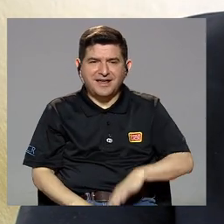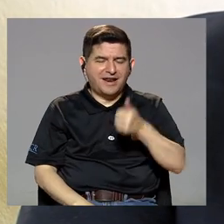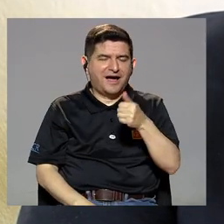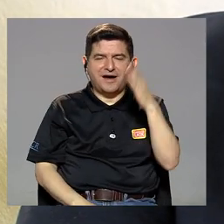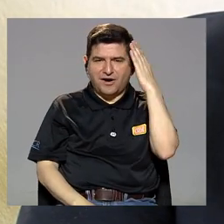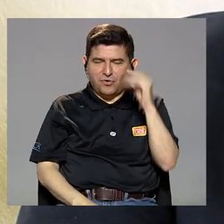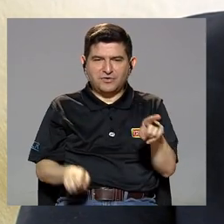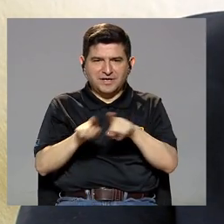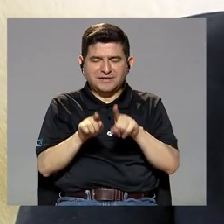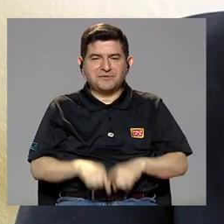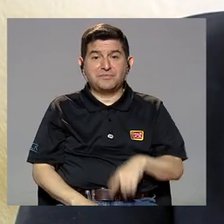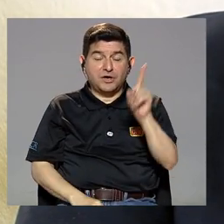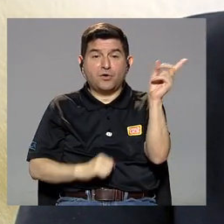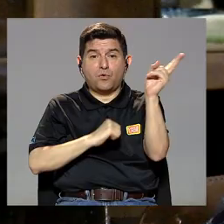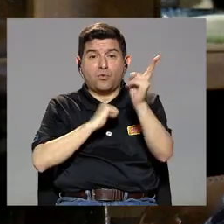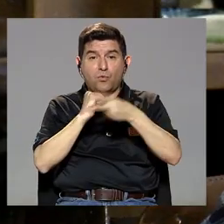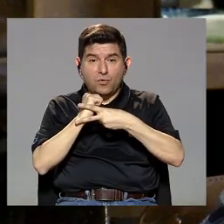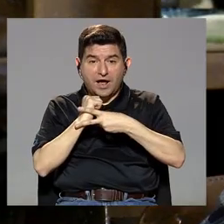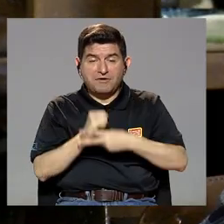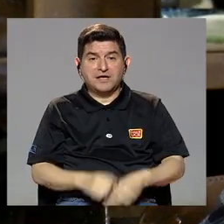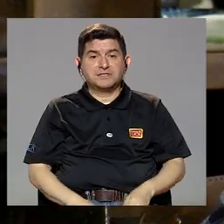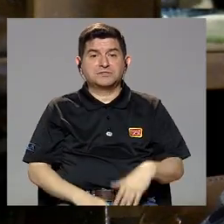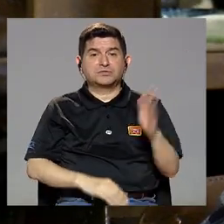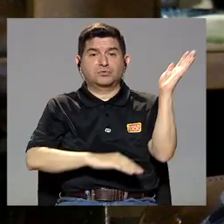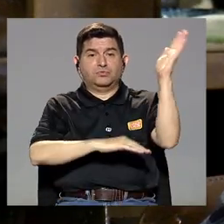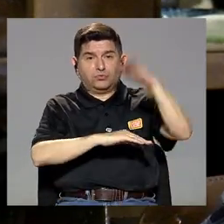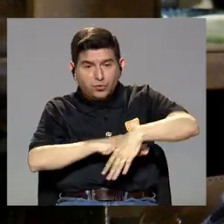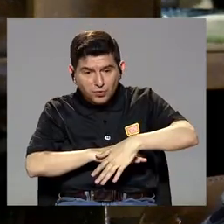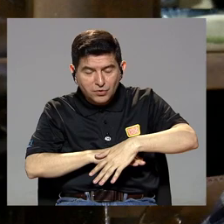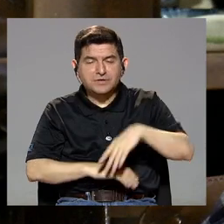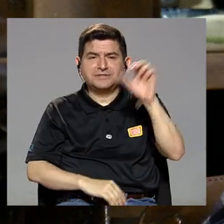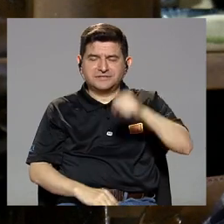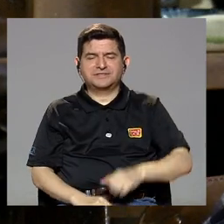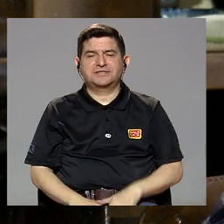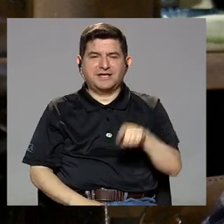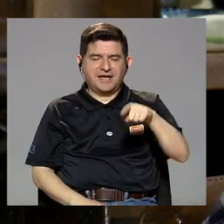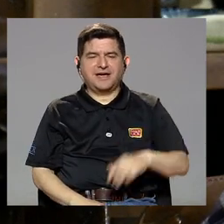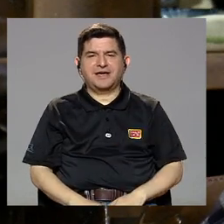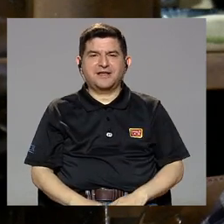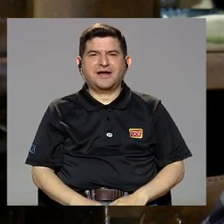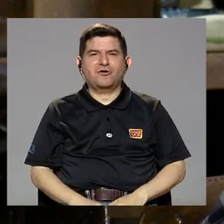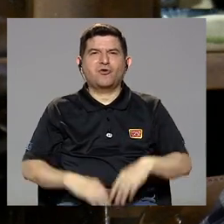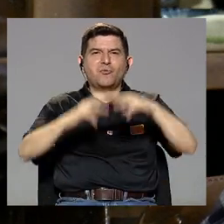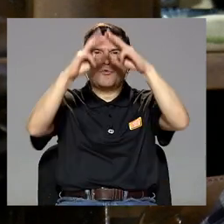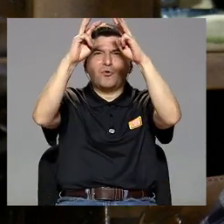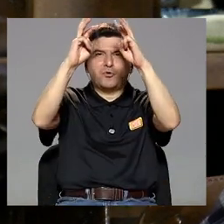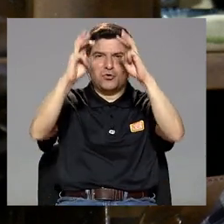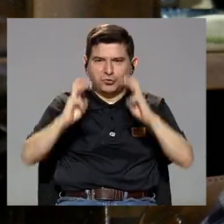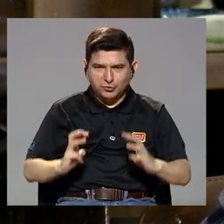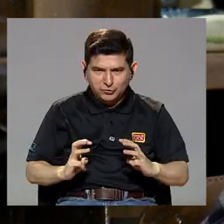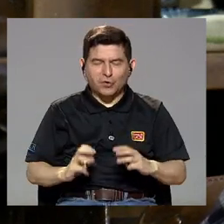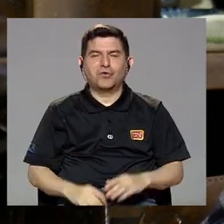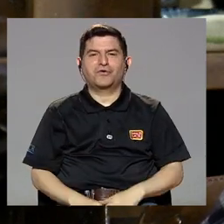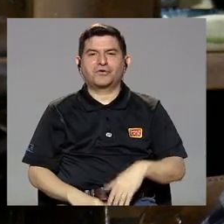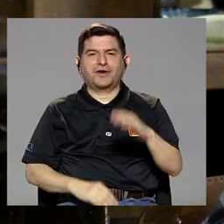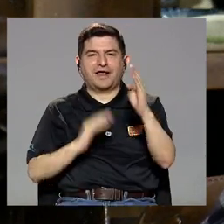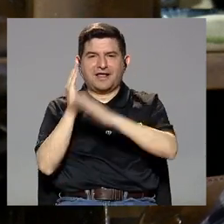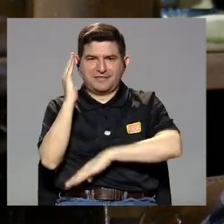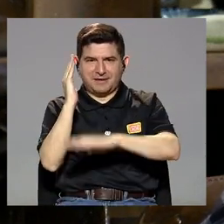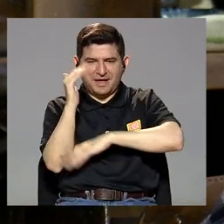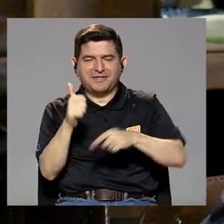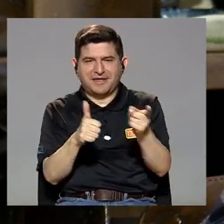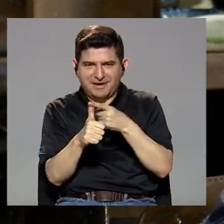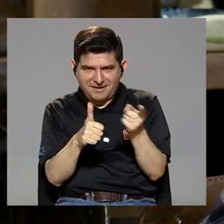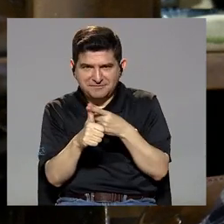que también la antena se cayó momento 16 y en una torre de madera la primera 14 que se hizo fue de